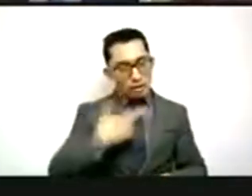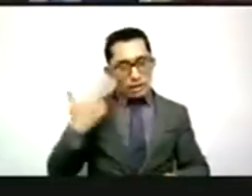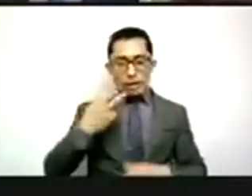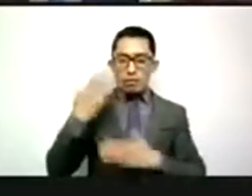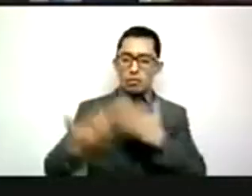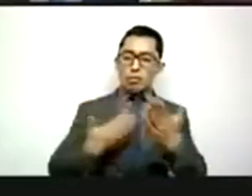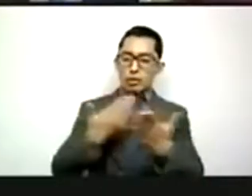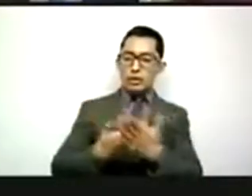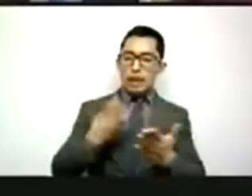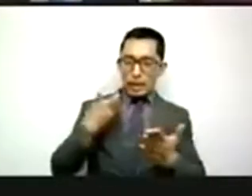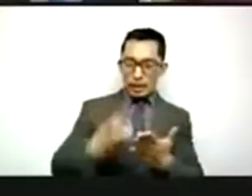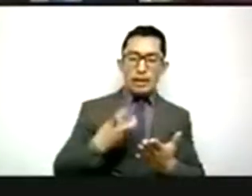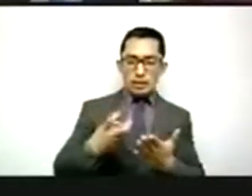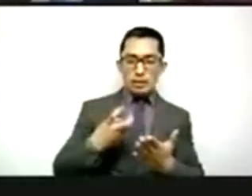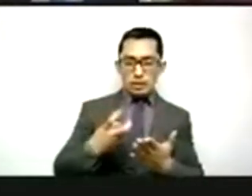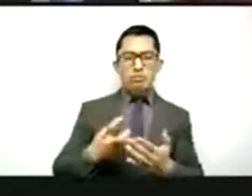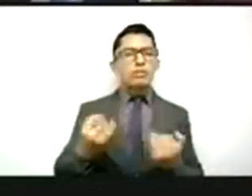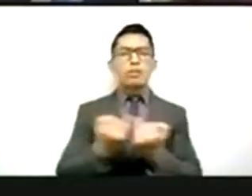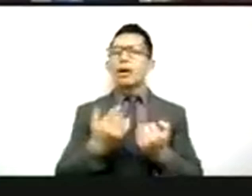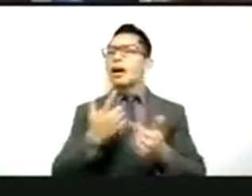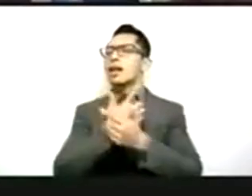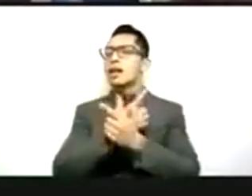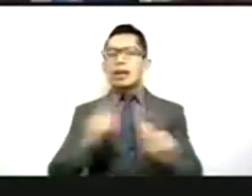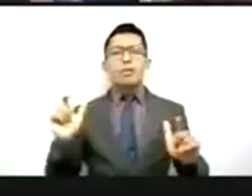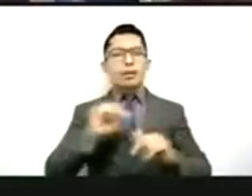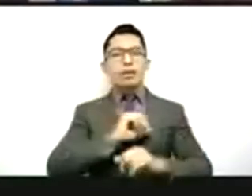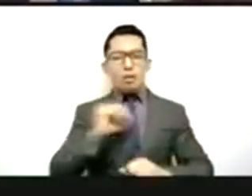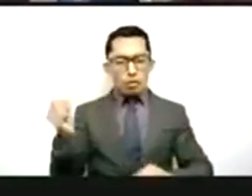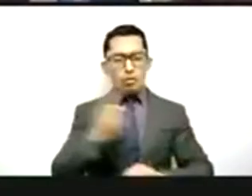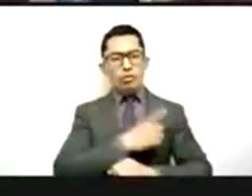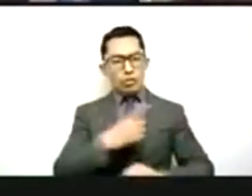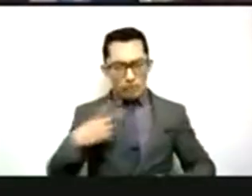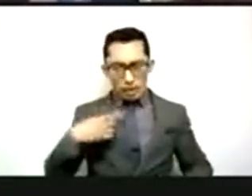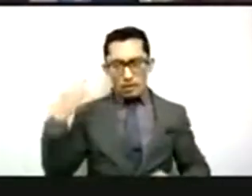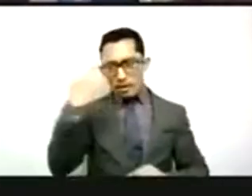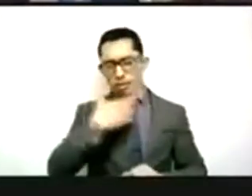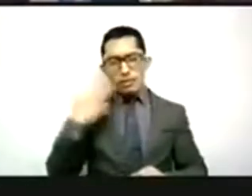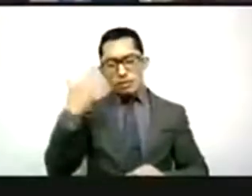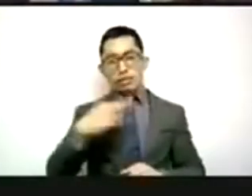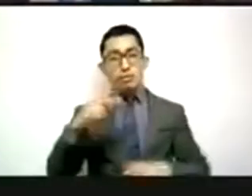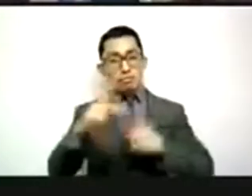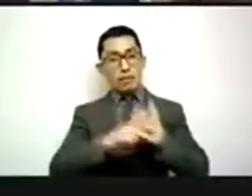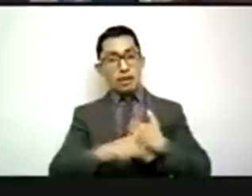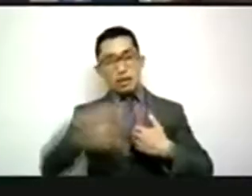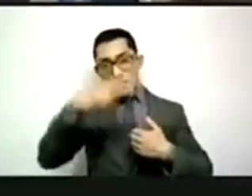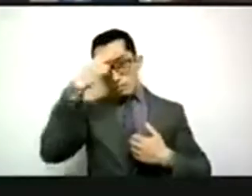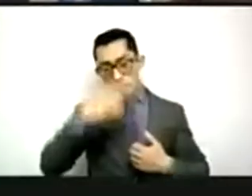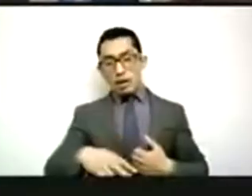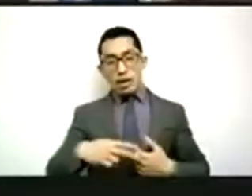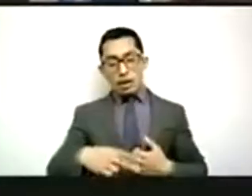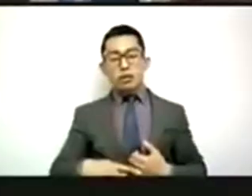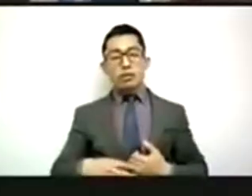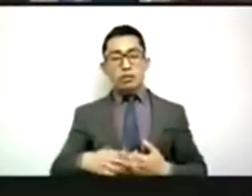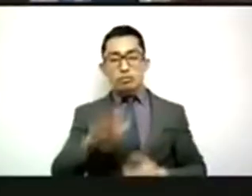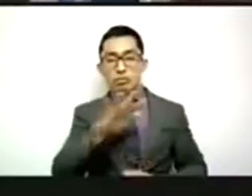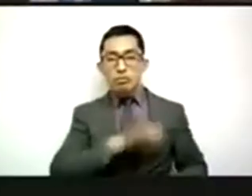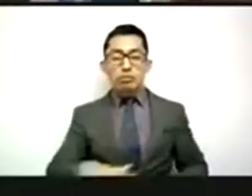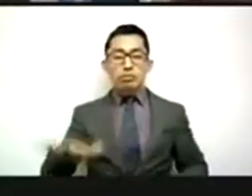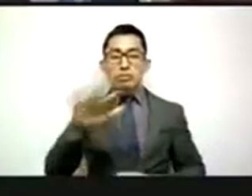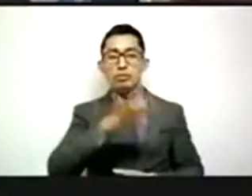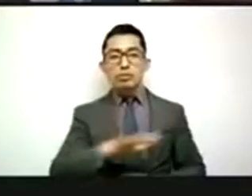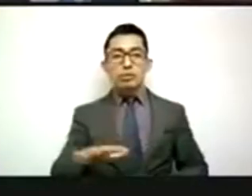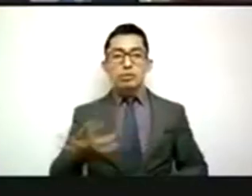pero a cualquier otro que tuviera lugar, y vaya que en este país con los